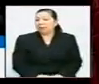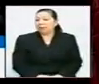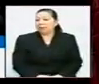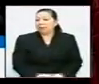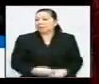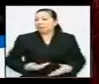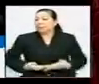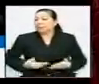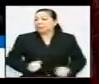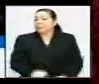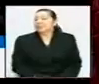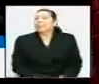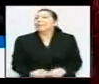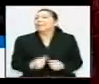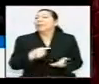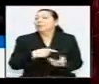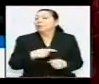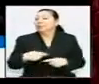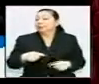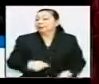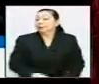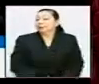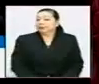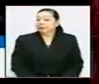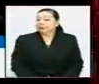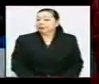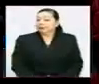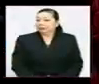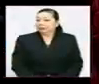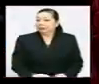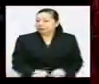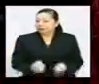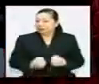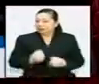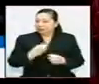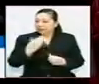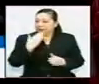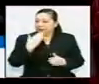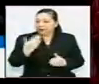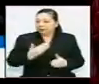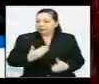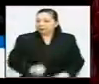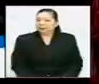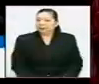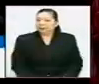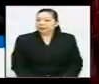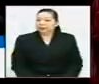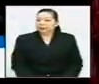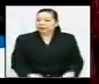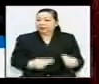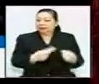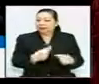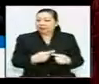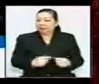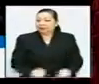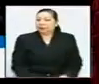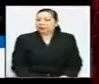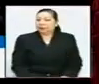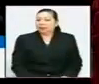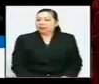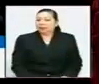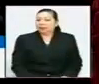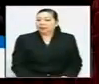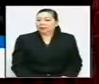recomendaciones, si hay recomendaciones dirigidas al ex o al ministro de Transportes, quien fuera o ocupe ese cargo, ¿no? Tanto